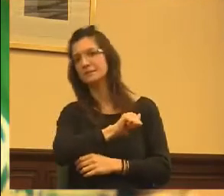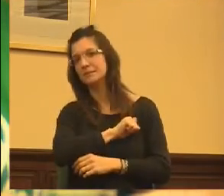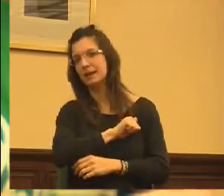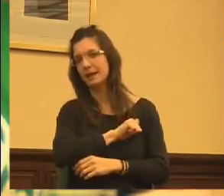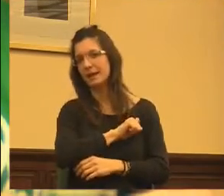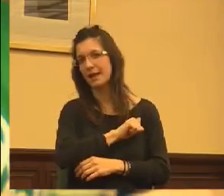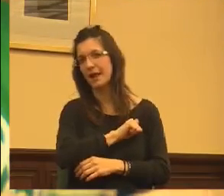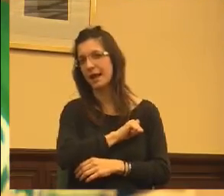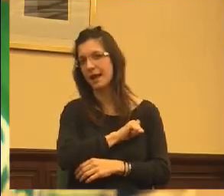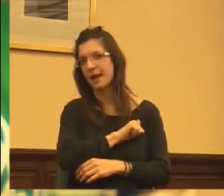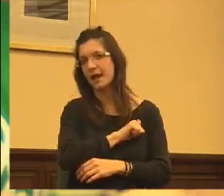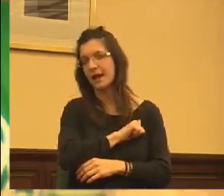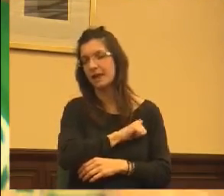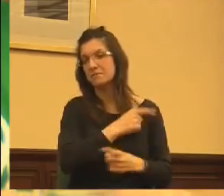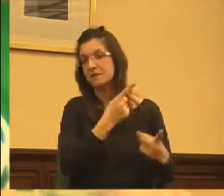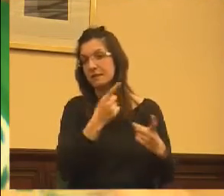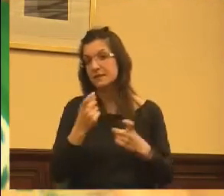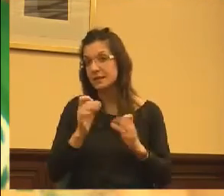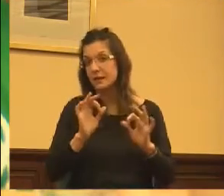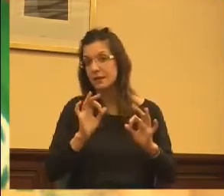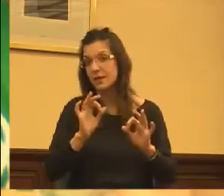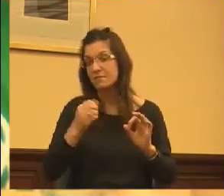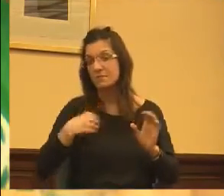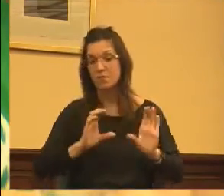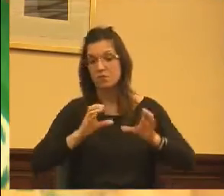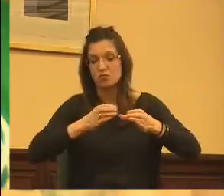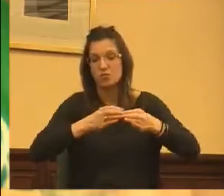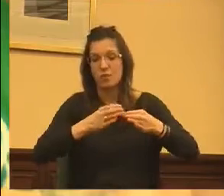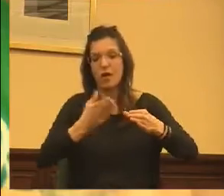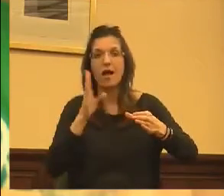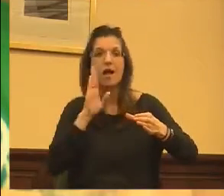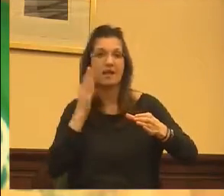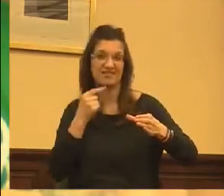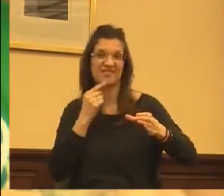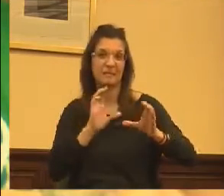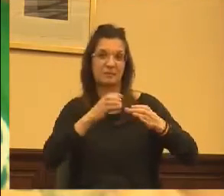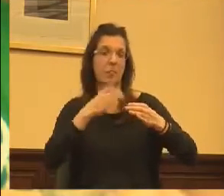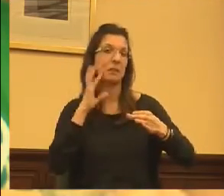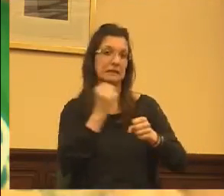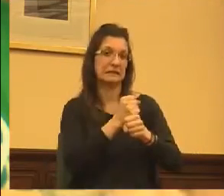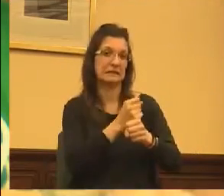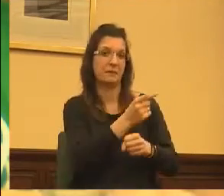incrementar en los términos que es necesario la plantilla municipal.